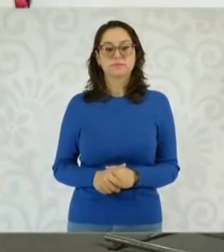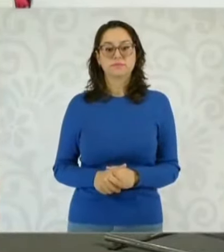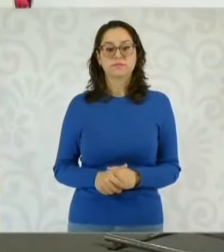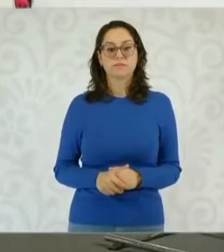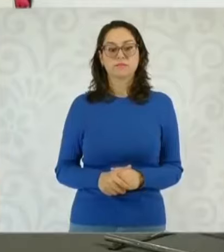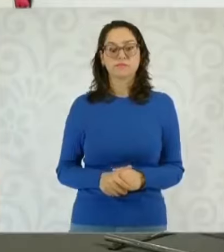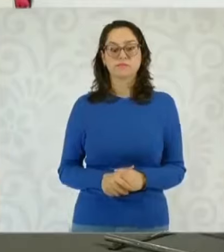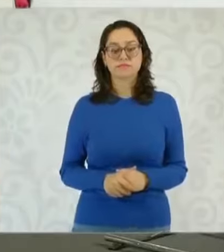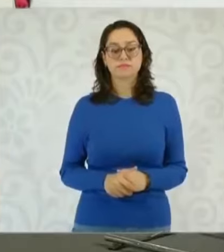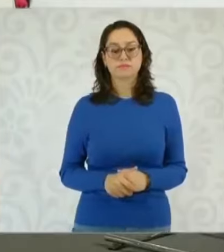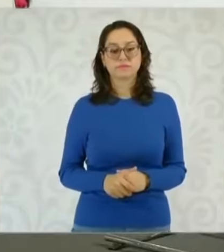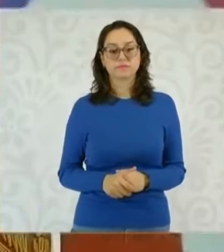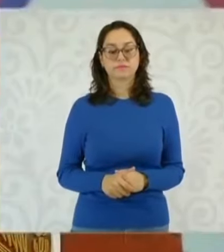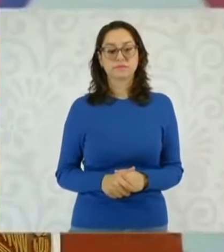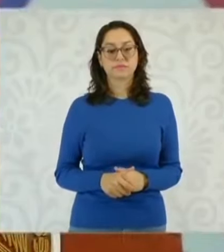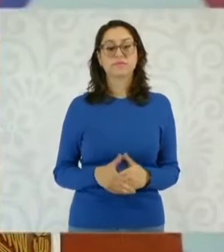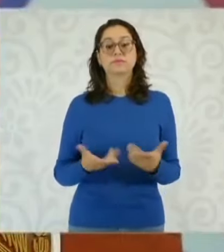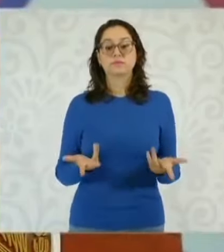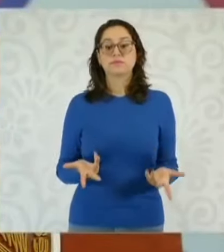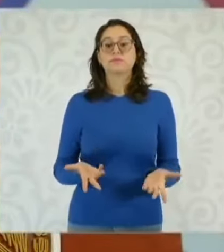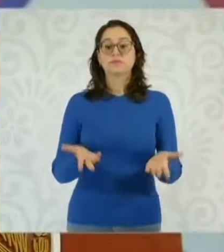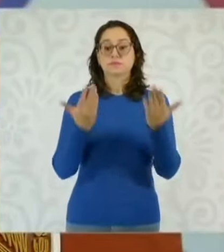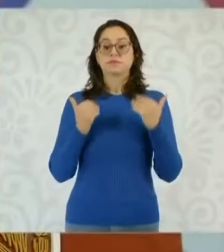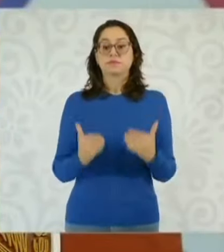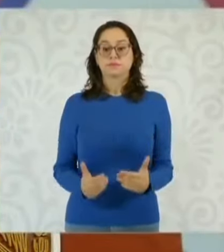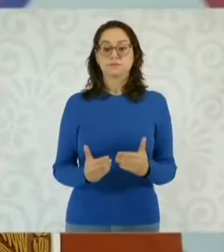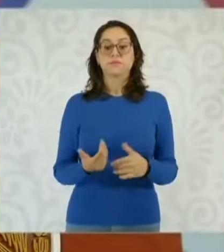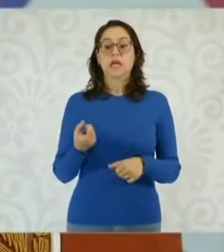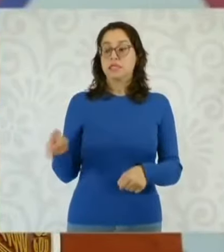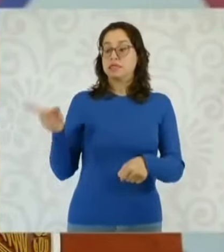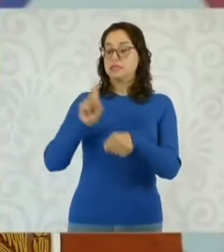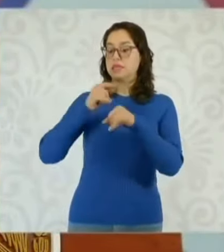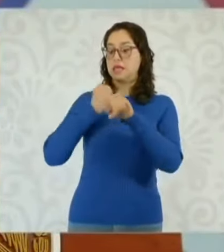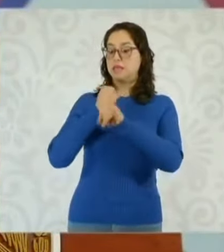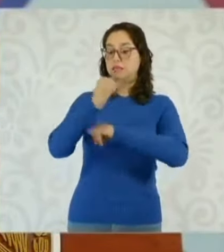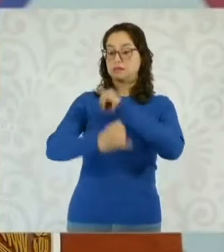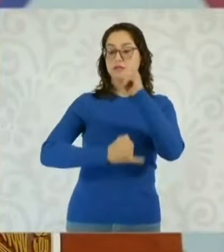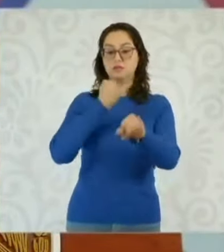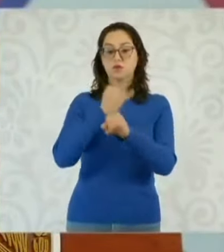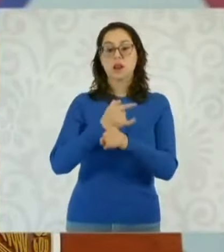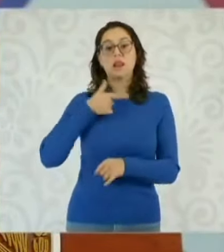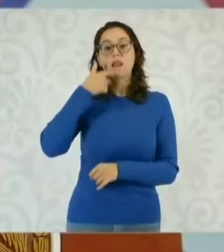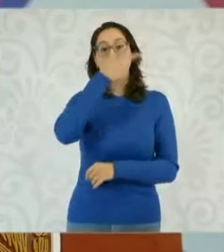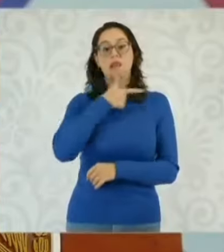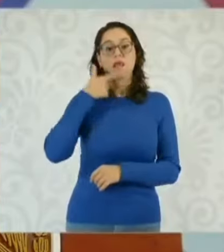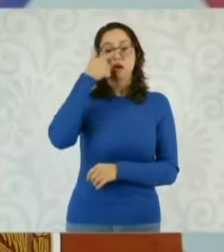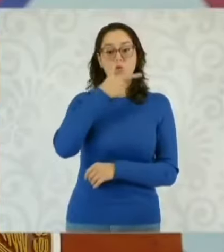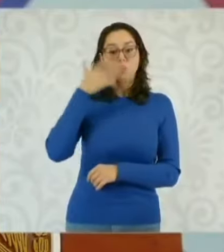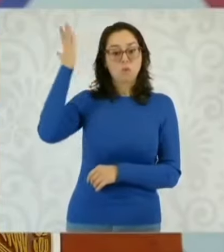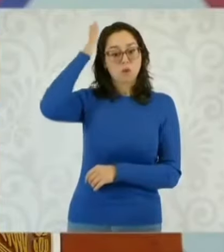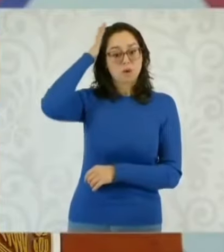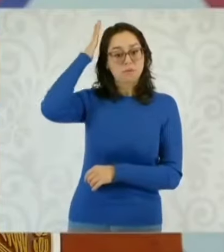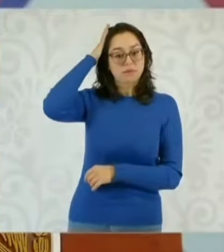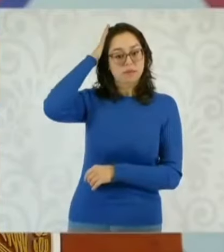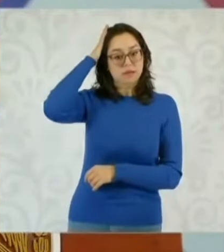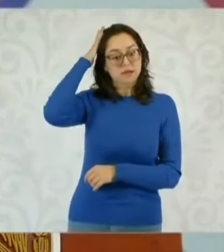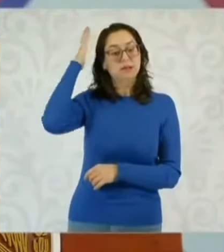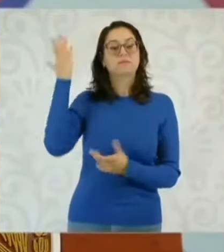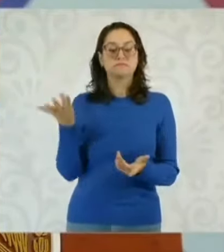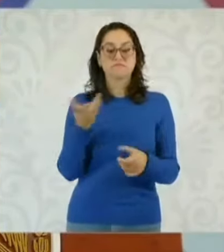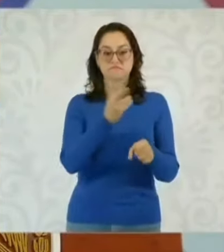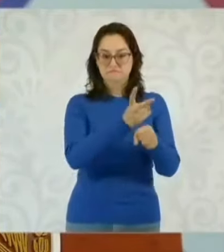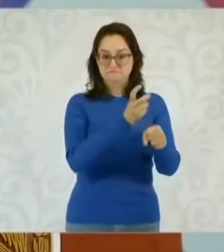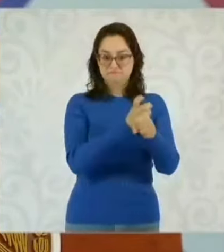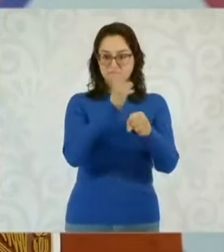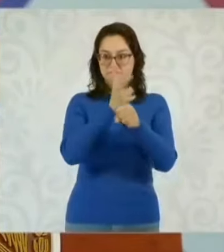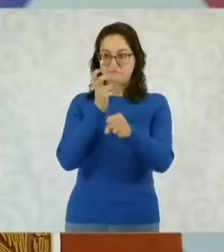Y como parte de las acciones institucionales en torno del Día Internacional de la Lengua Materna, los invitamos a todos los